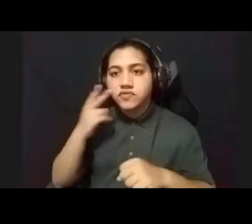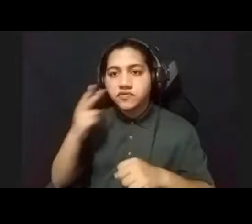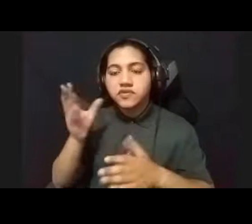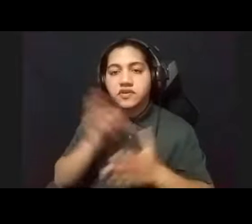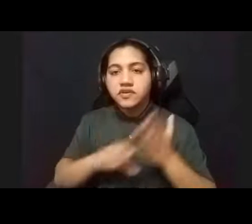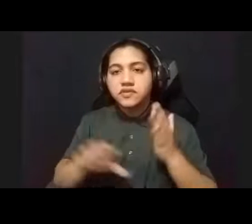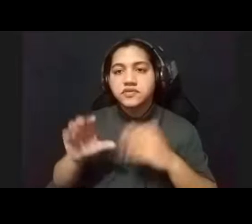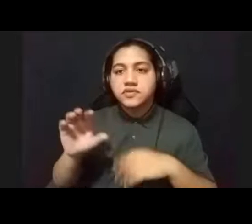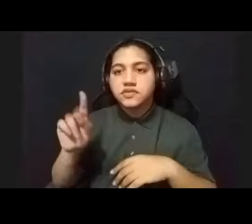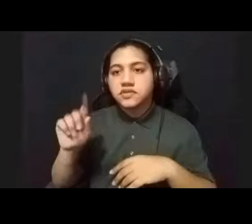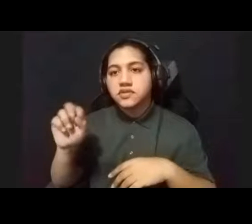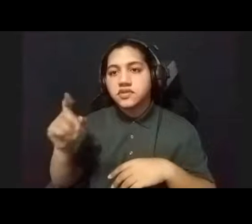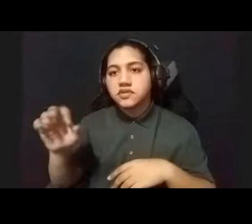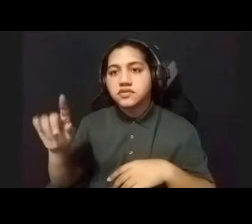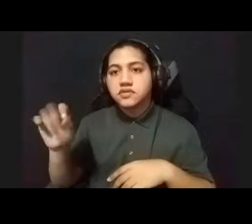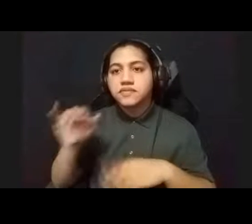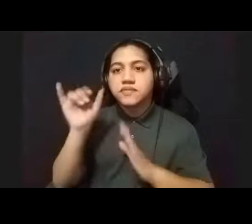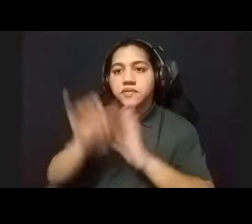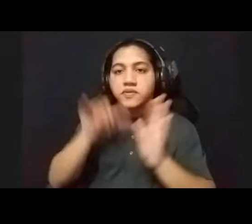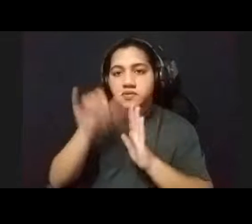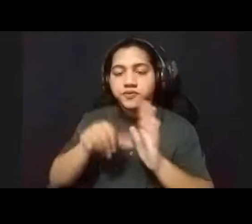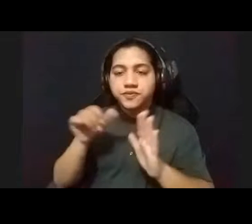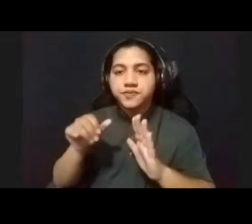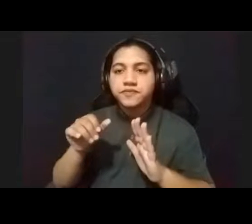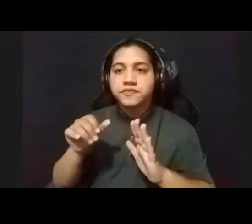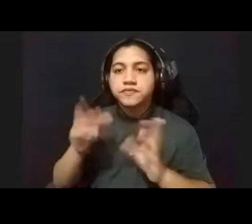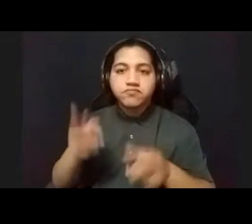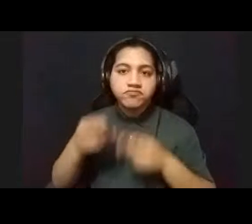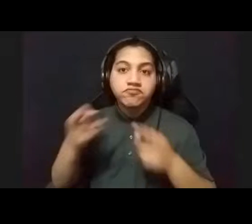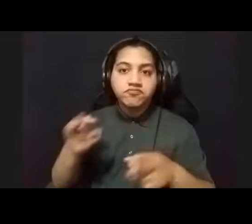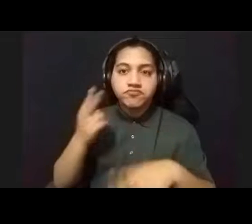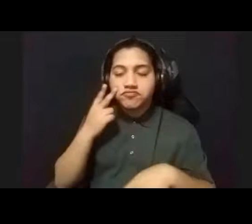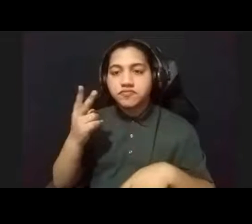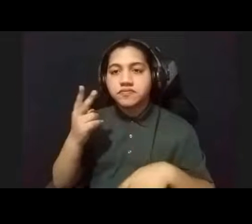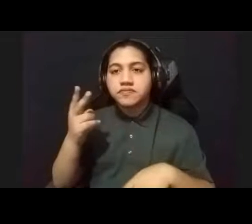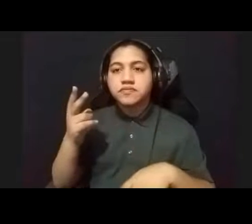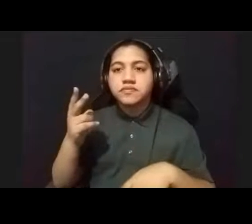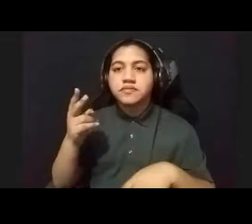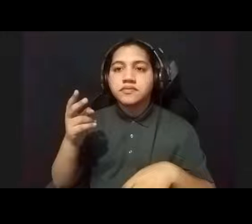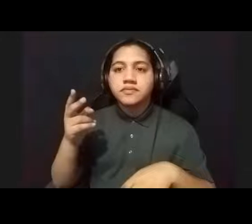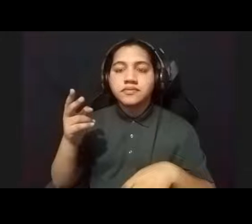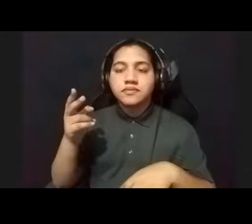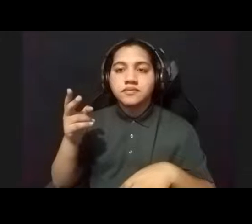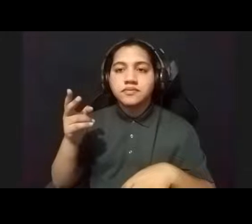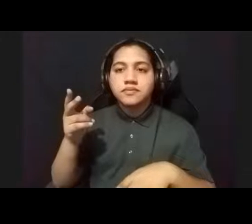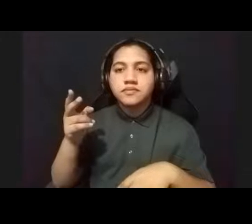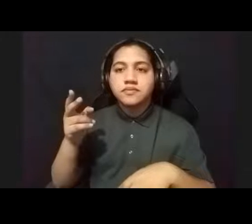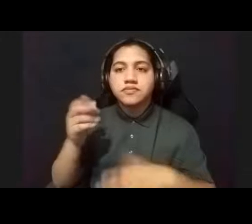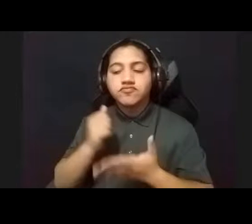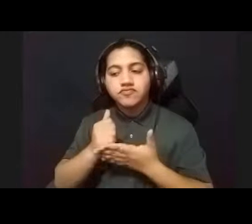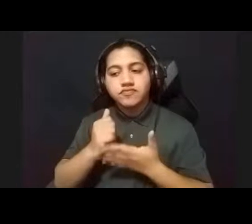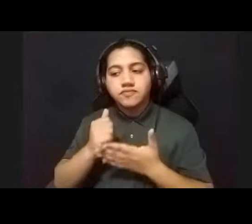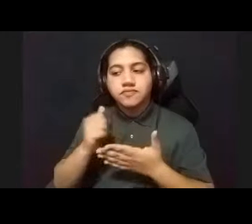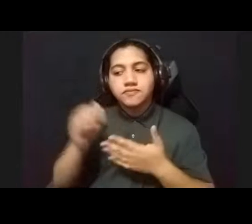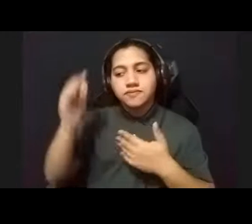de Cashless Sosque en YouTube. Les recomiendo que los vean porque nos ayuda, ¿verdad?, a